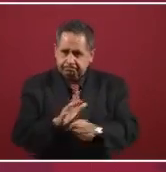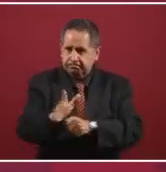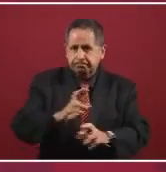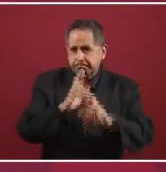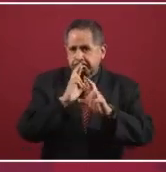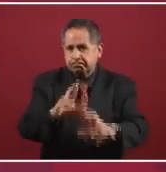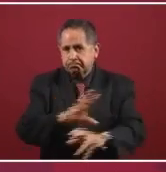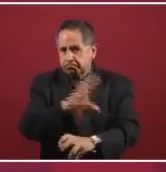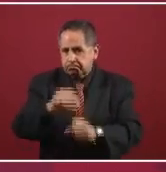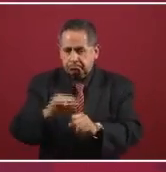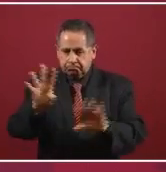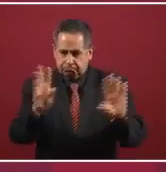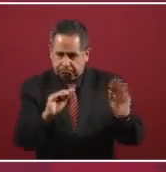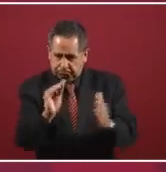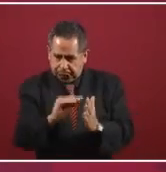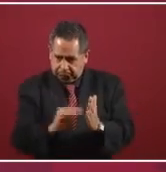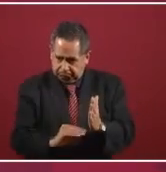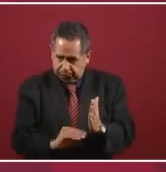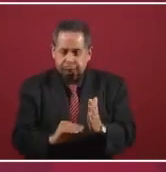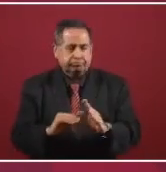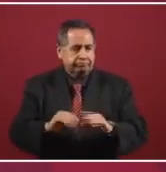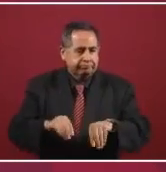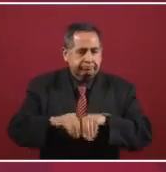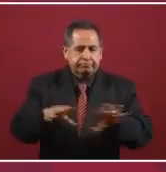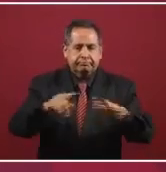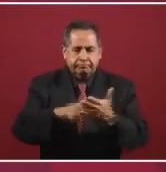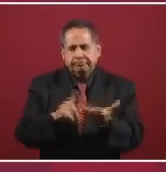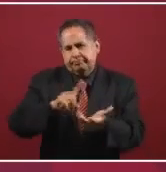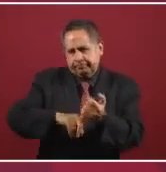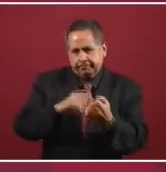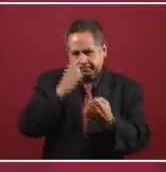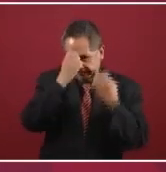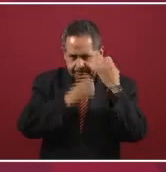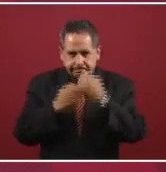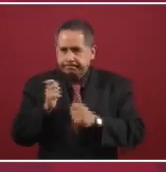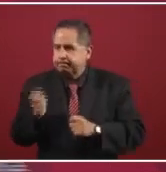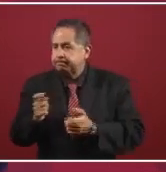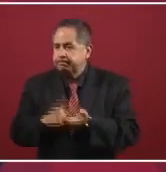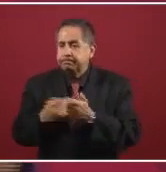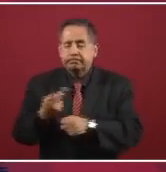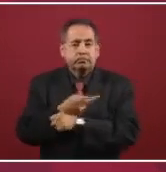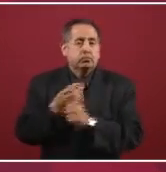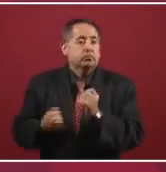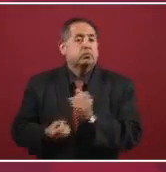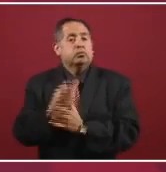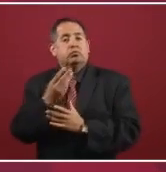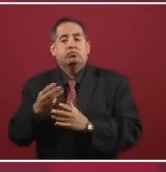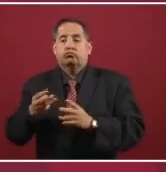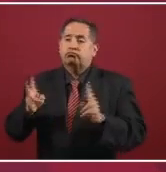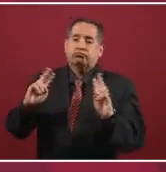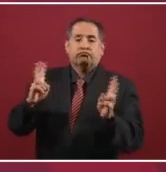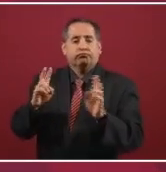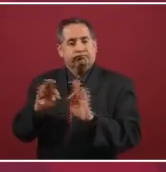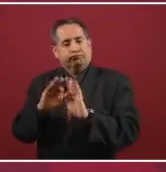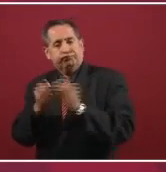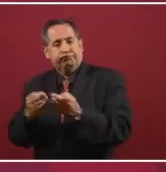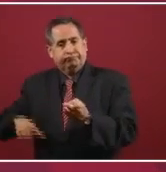resultados y hacer la evaluación sobre el nuevo modelo.